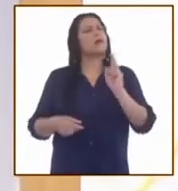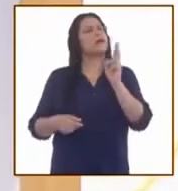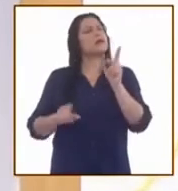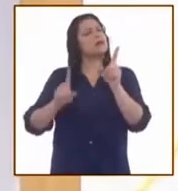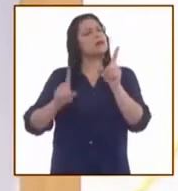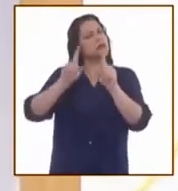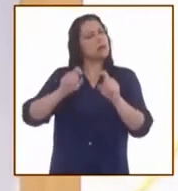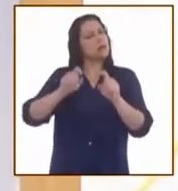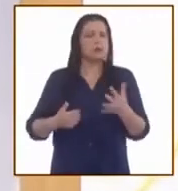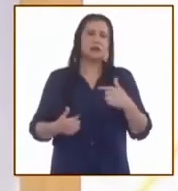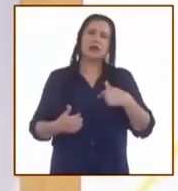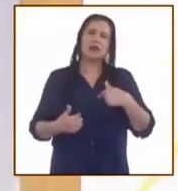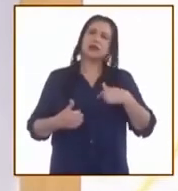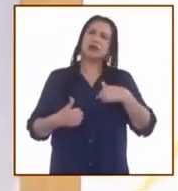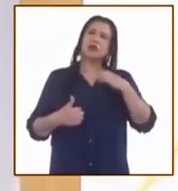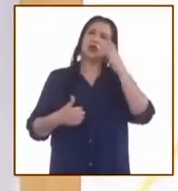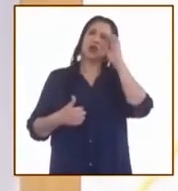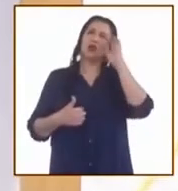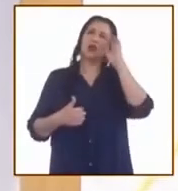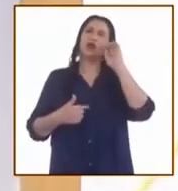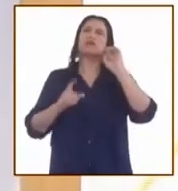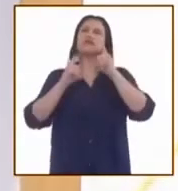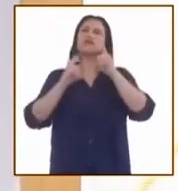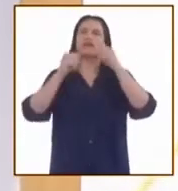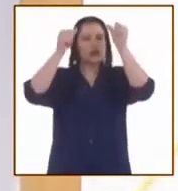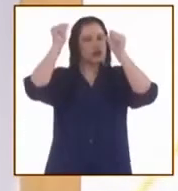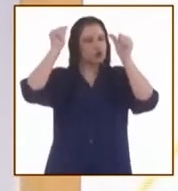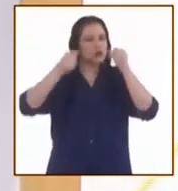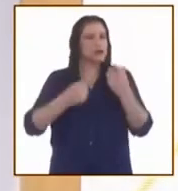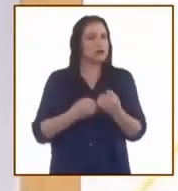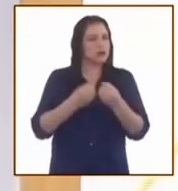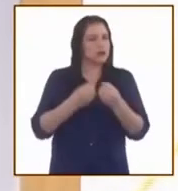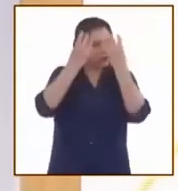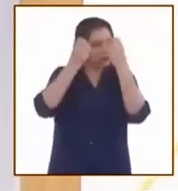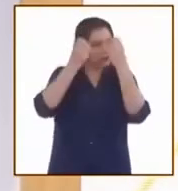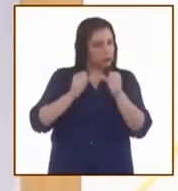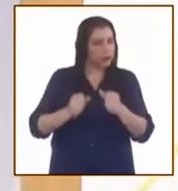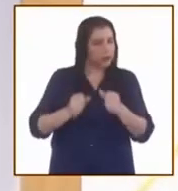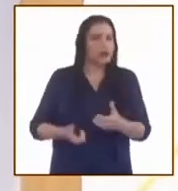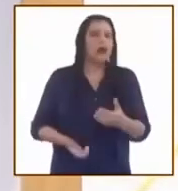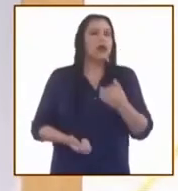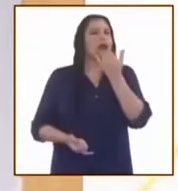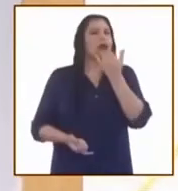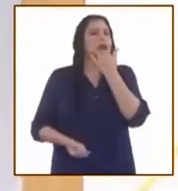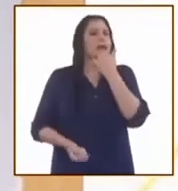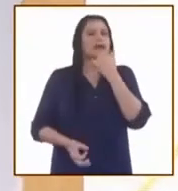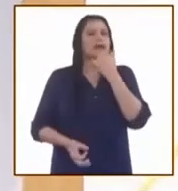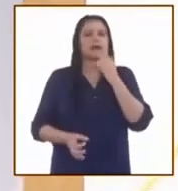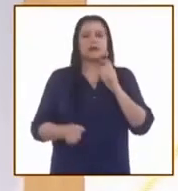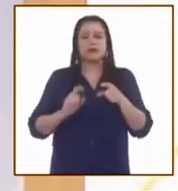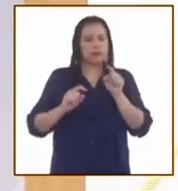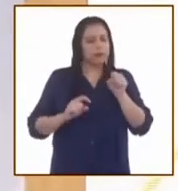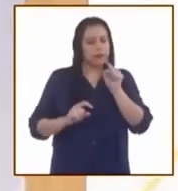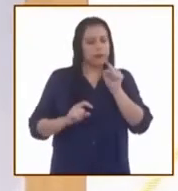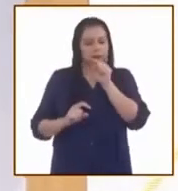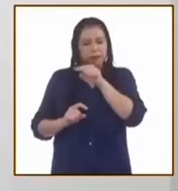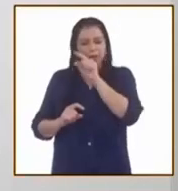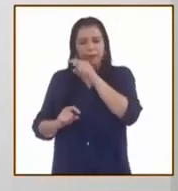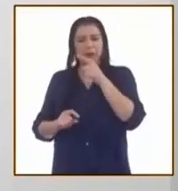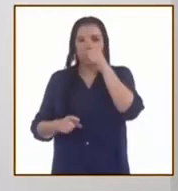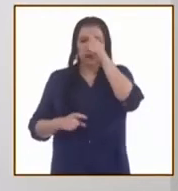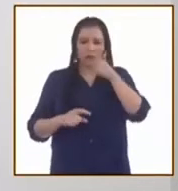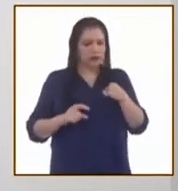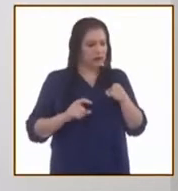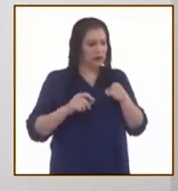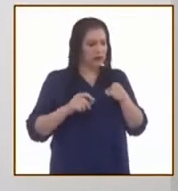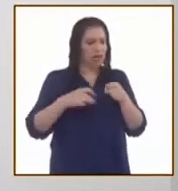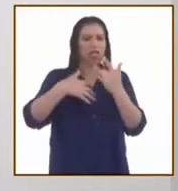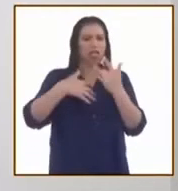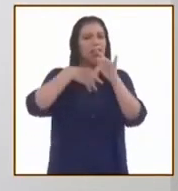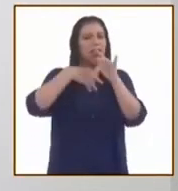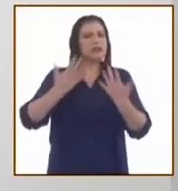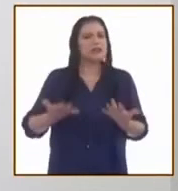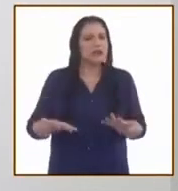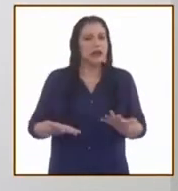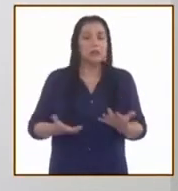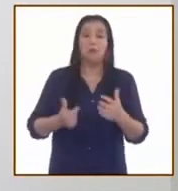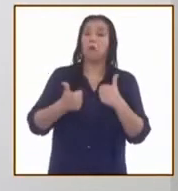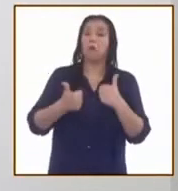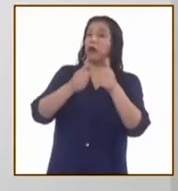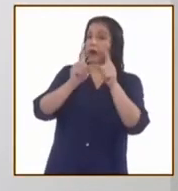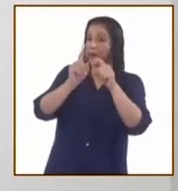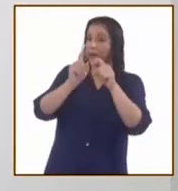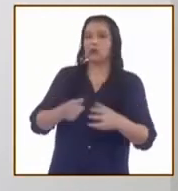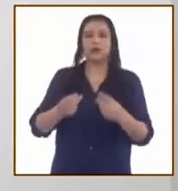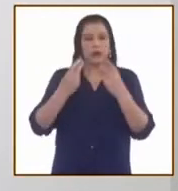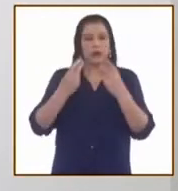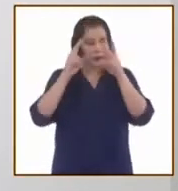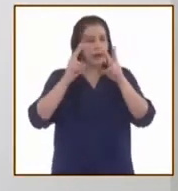Profesora, me he quedado con una pregunta sobre los datos. ¿Qué pasa si ningún punto se encuentra sobre la recta? Muy buena pregunta.